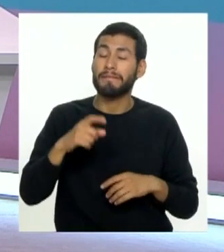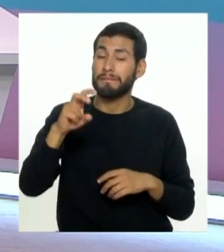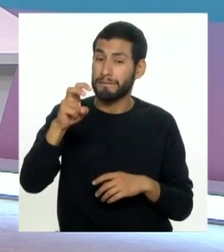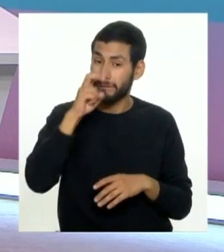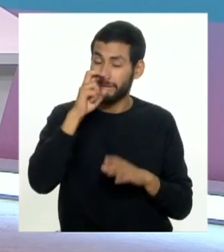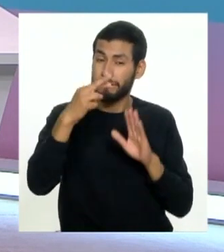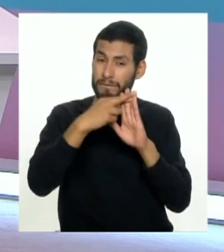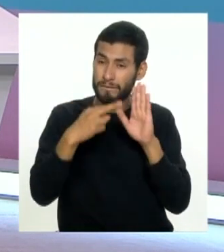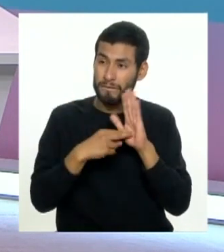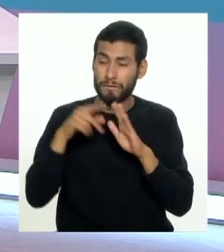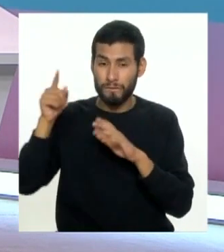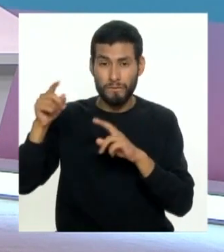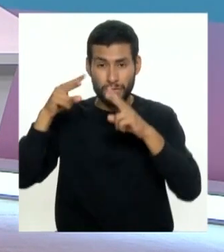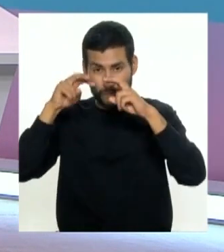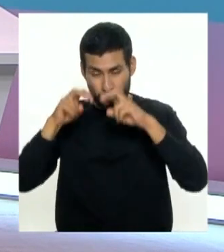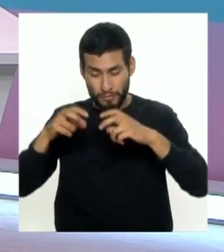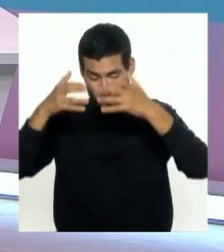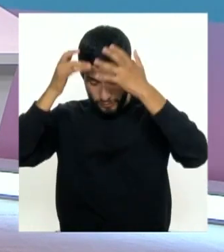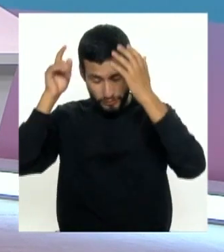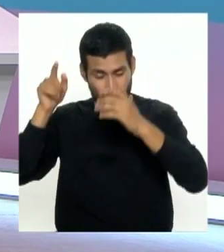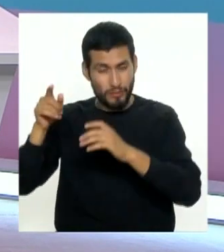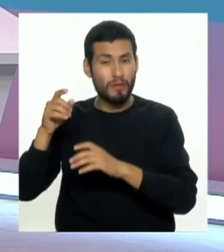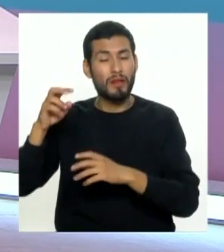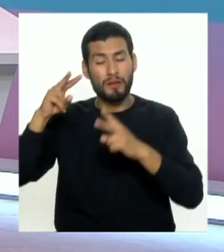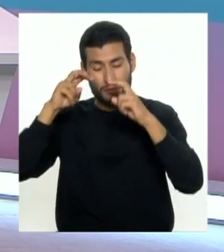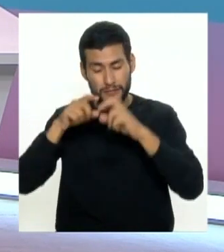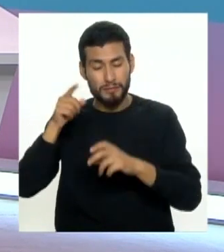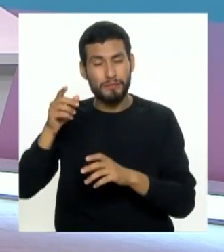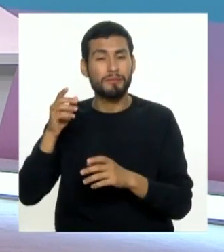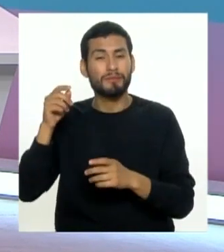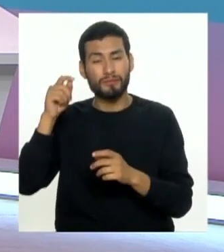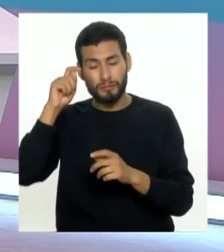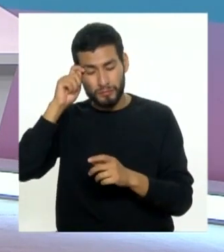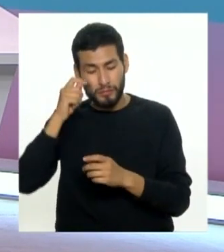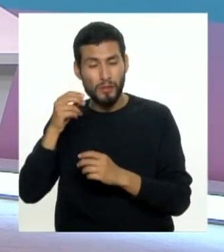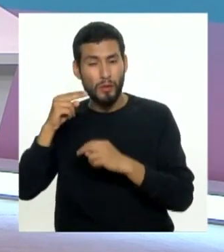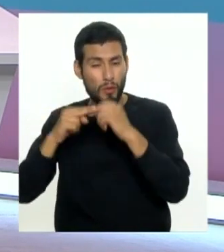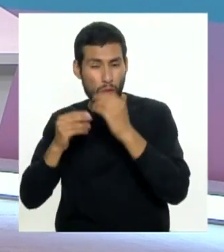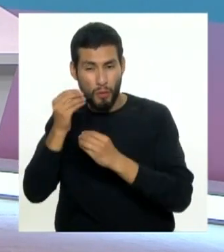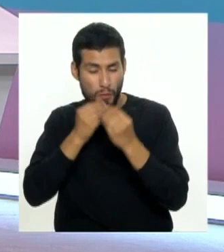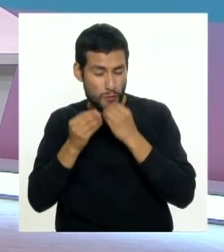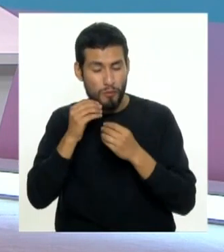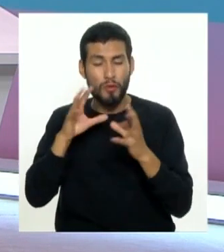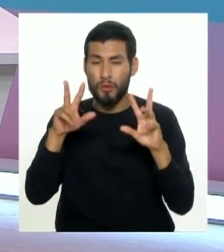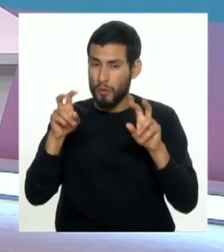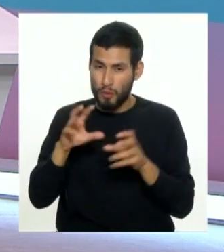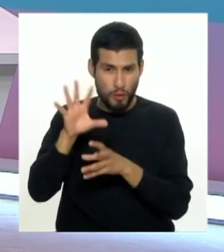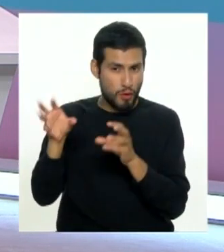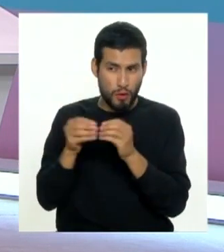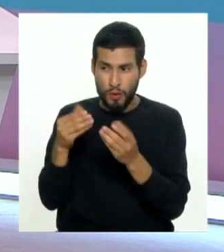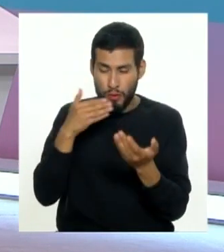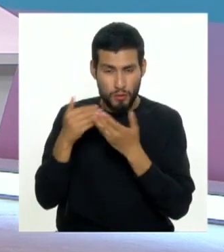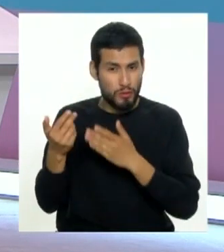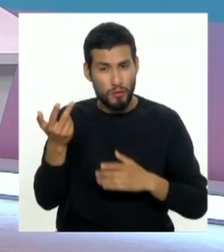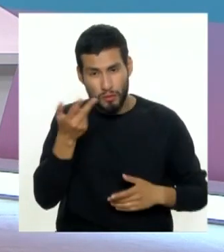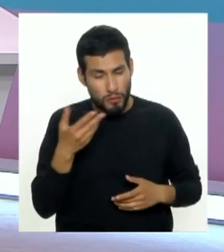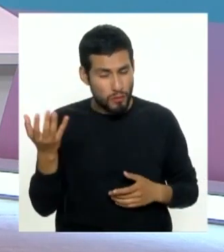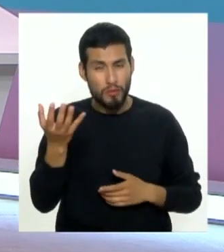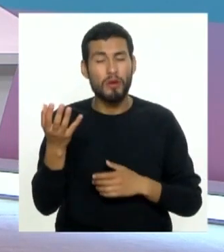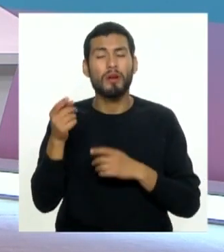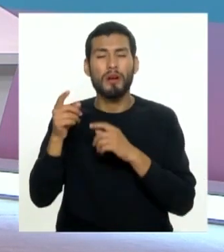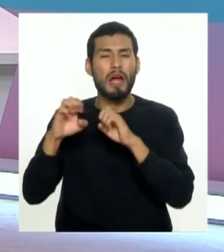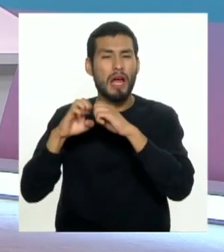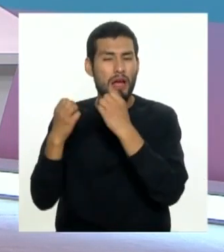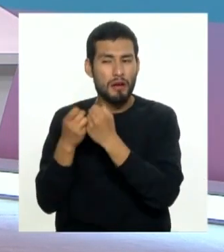llevado por el neurólogo, neurólogo pediatra, el nutricionista, y tienen que conversar entre todos para que